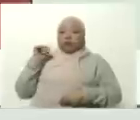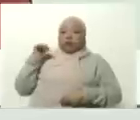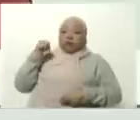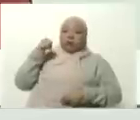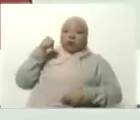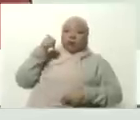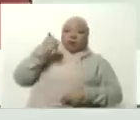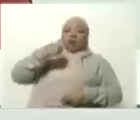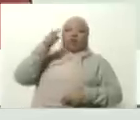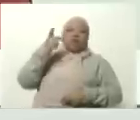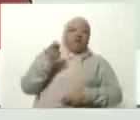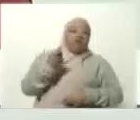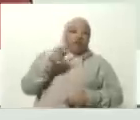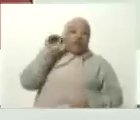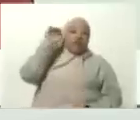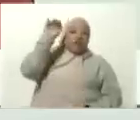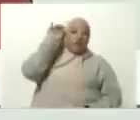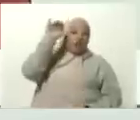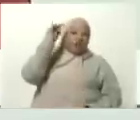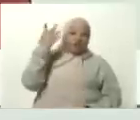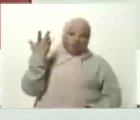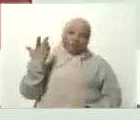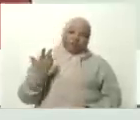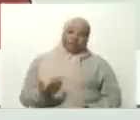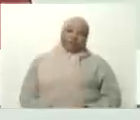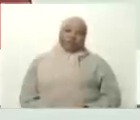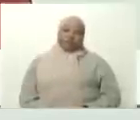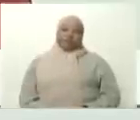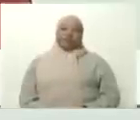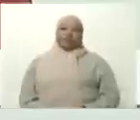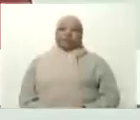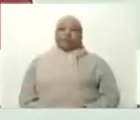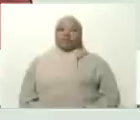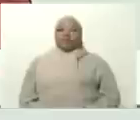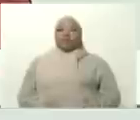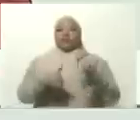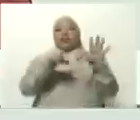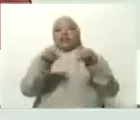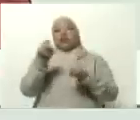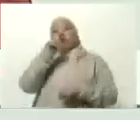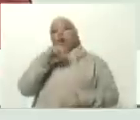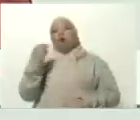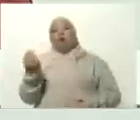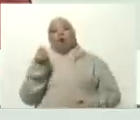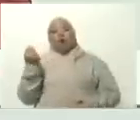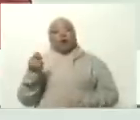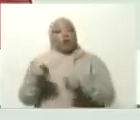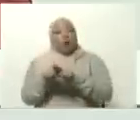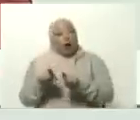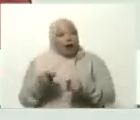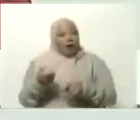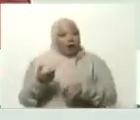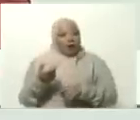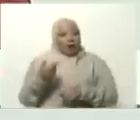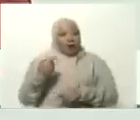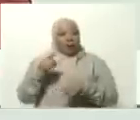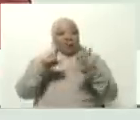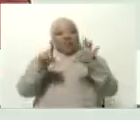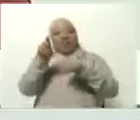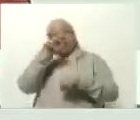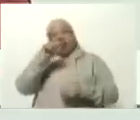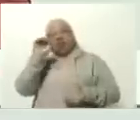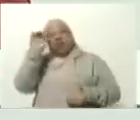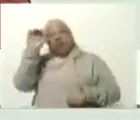aliento. Que dentro de 60, 70 años, aquí estará un joven, una joven revolucionaria presidente de este país,